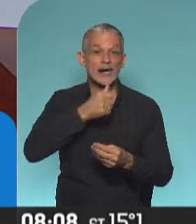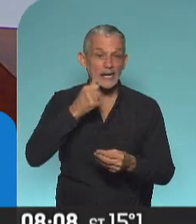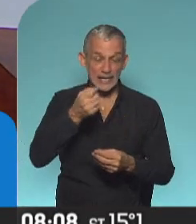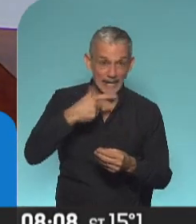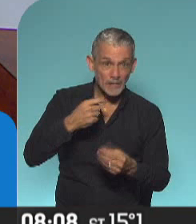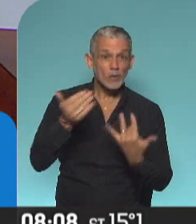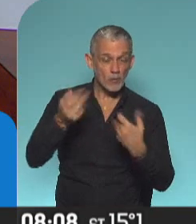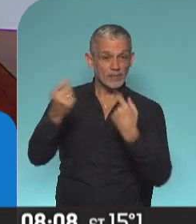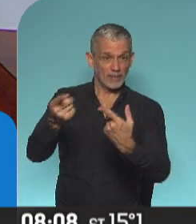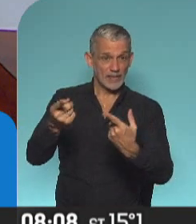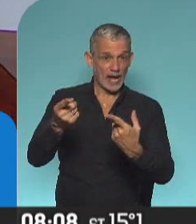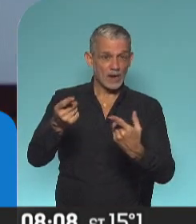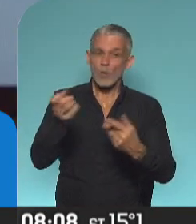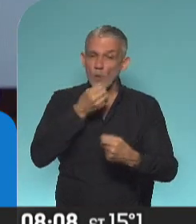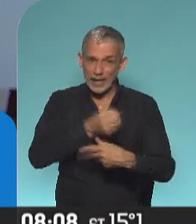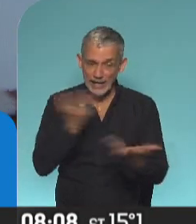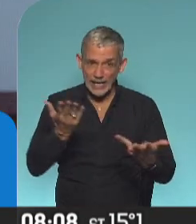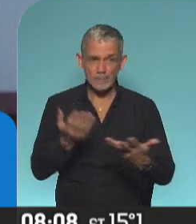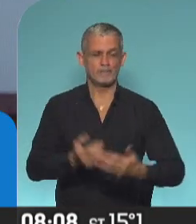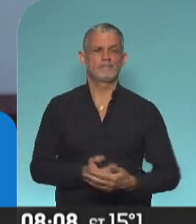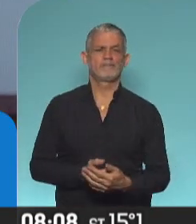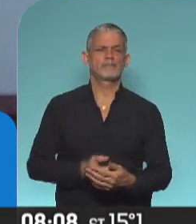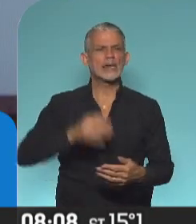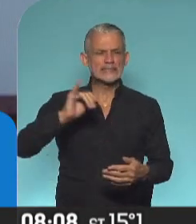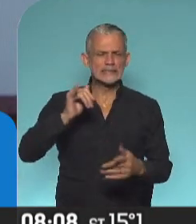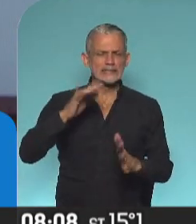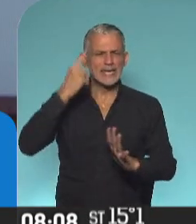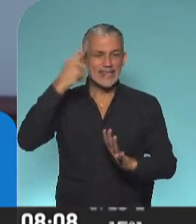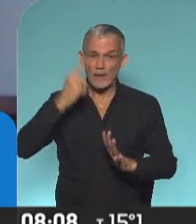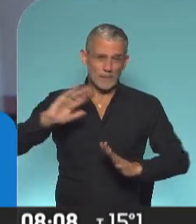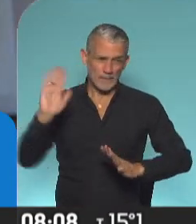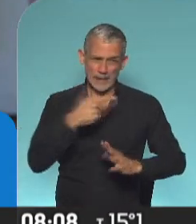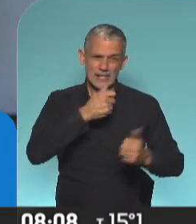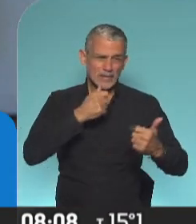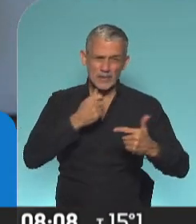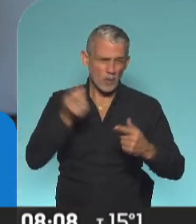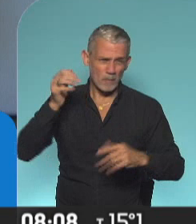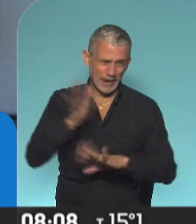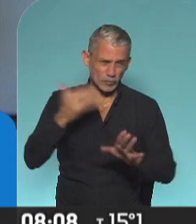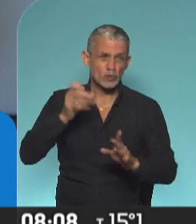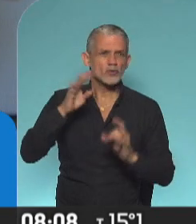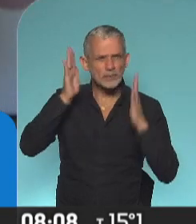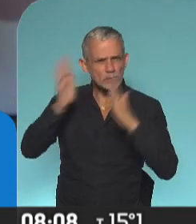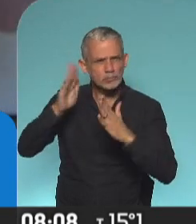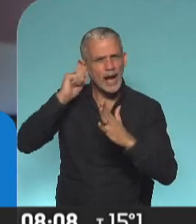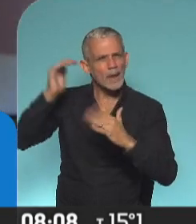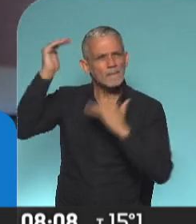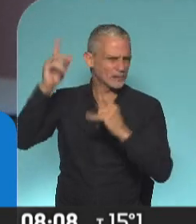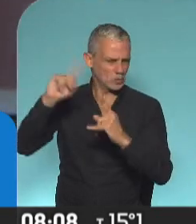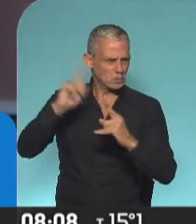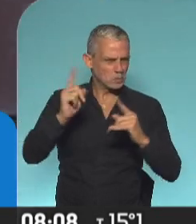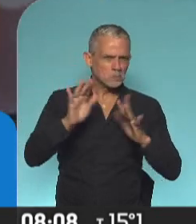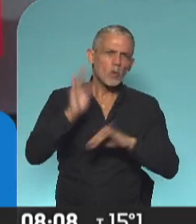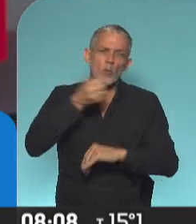medicación que pueden recibir los adultos mayores? Mirá, estos conceptos valen para todo tipo de medicación, no solamente para lo que usan los adultos mayores, sino para